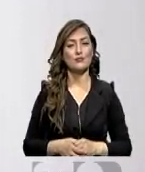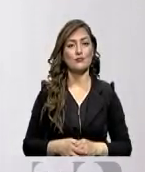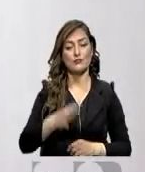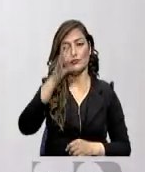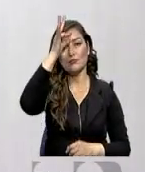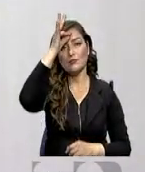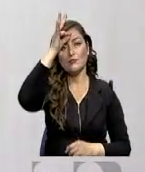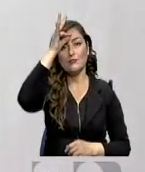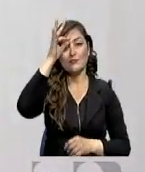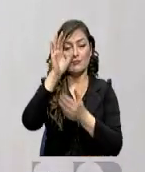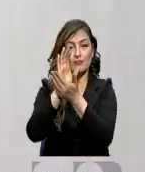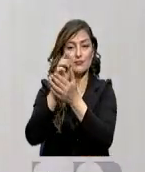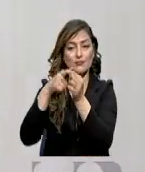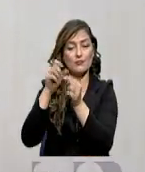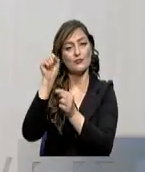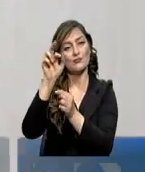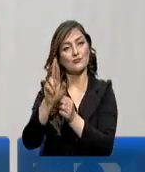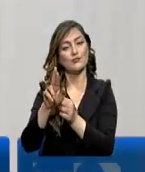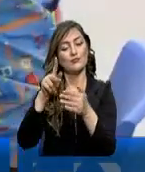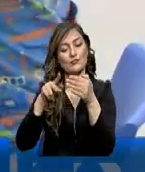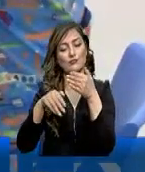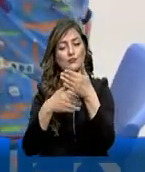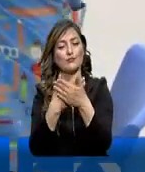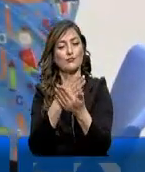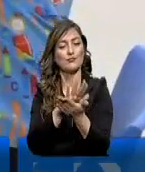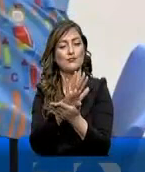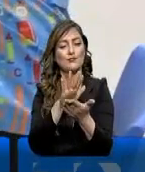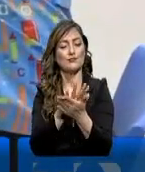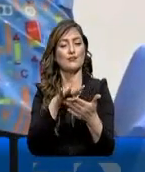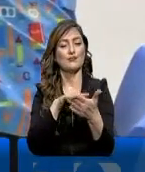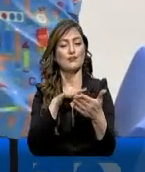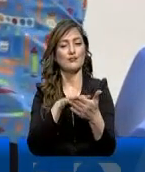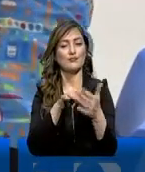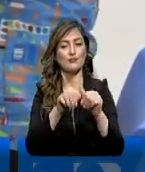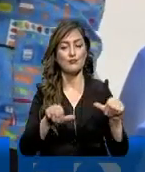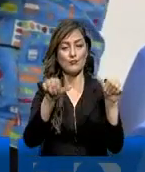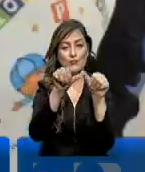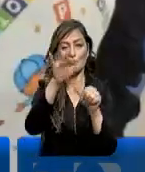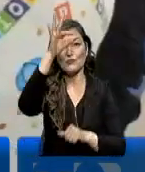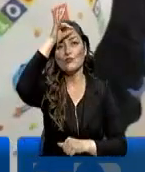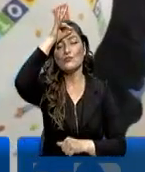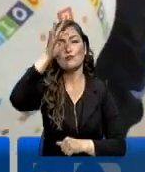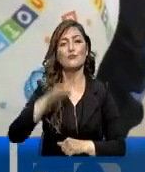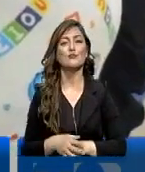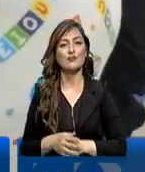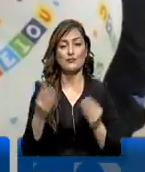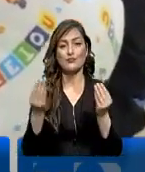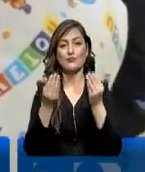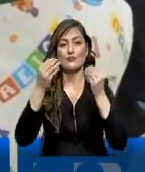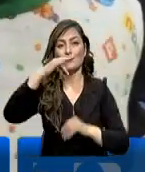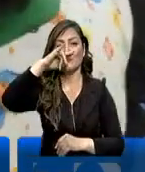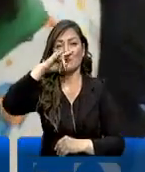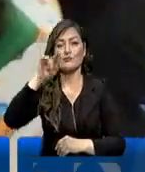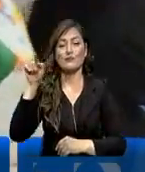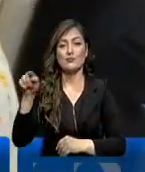En el Hospital del IES Quito Sur se inauguró un nuevo periodo escolar a través de la modalidad aulas hospitalarias para que los jóvenes y niños